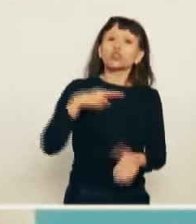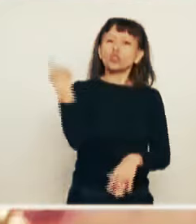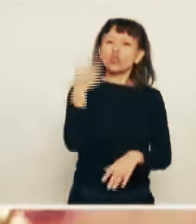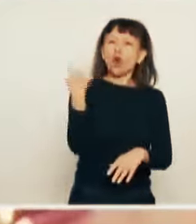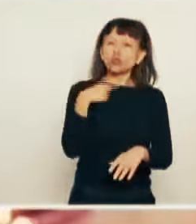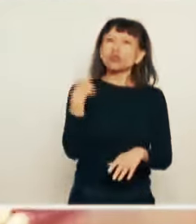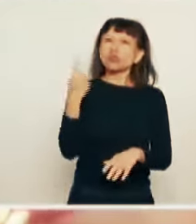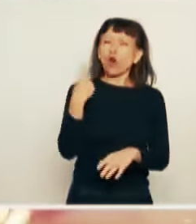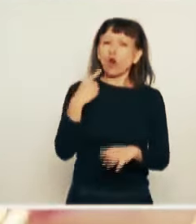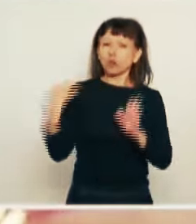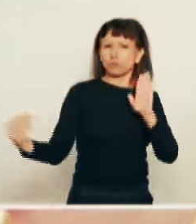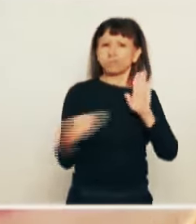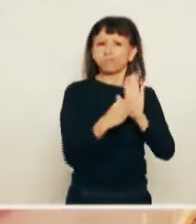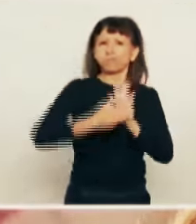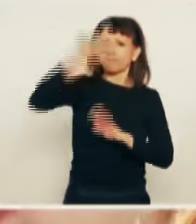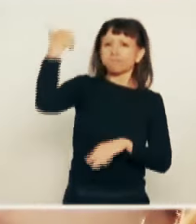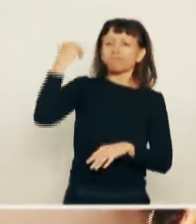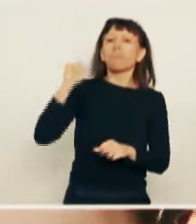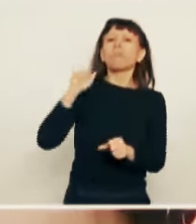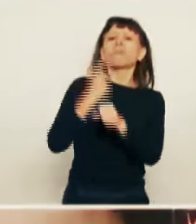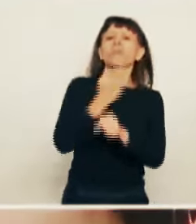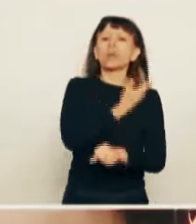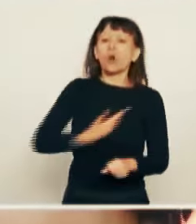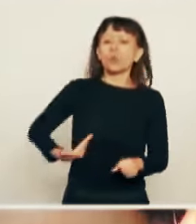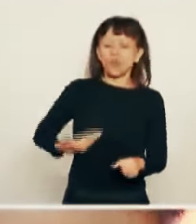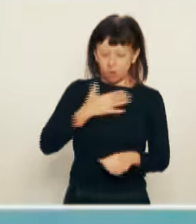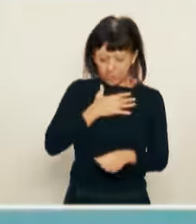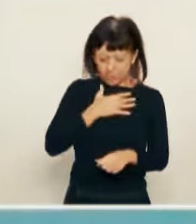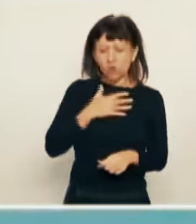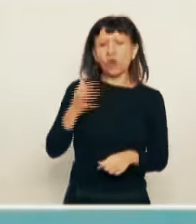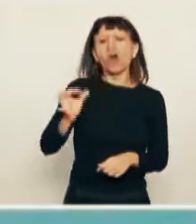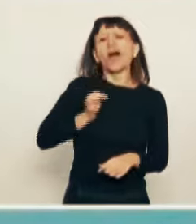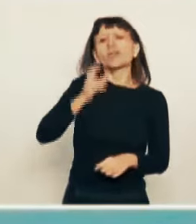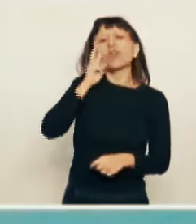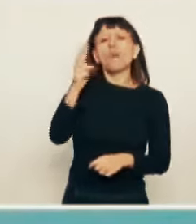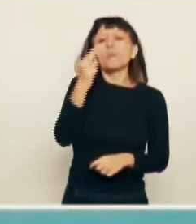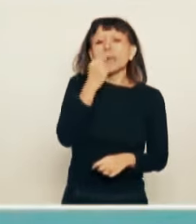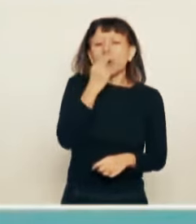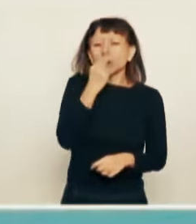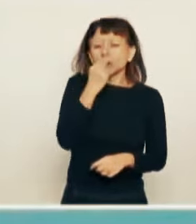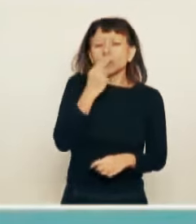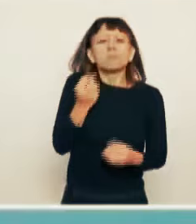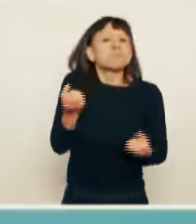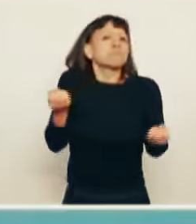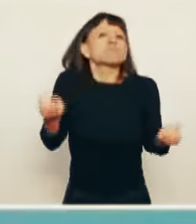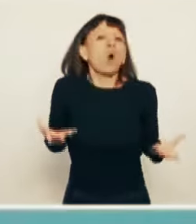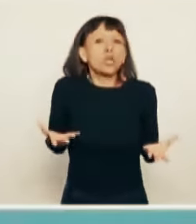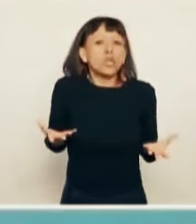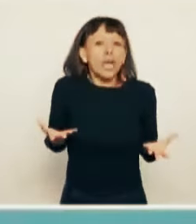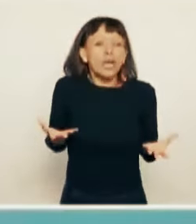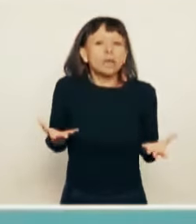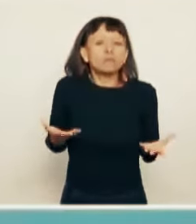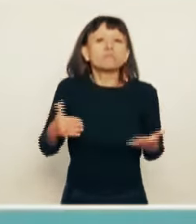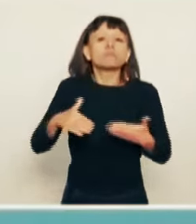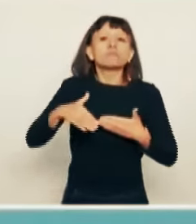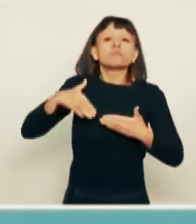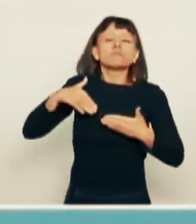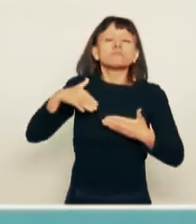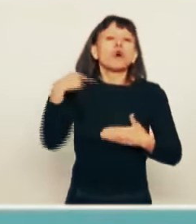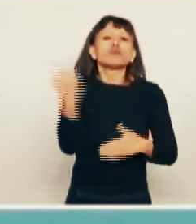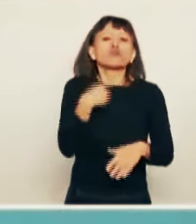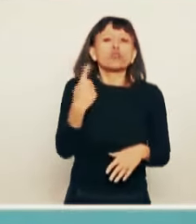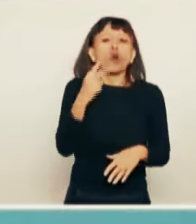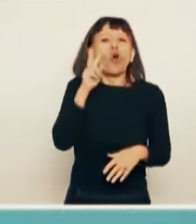del gobierno, del primer gobierno nuestro, mío, en el 2011. ¿Y por qué recién en el 2011 se nos